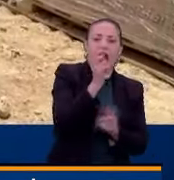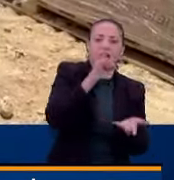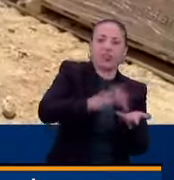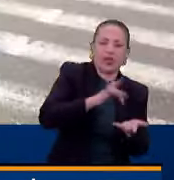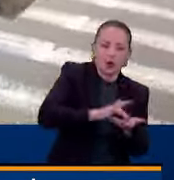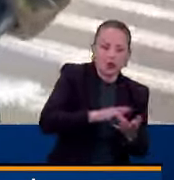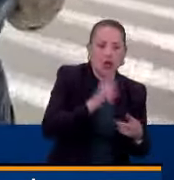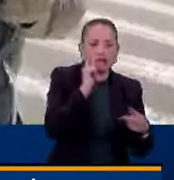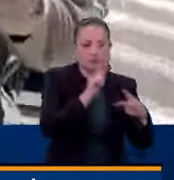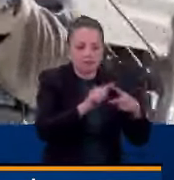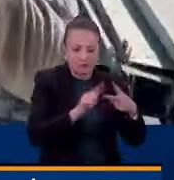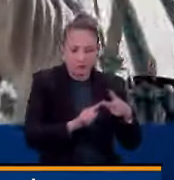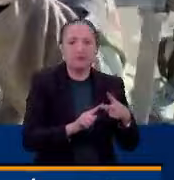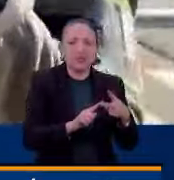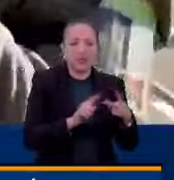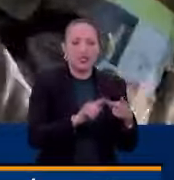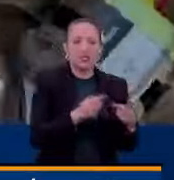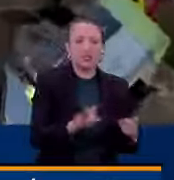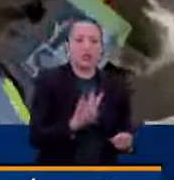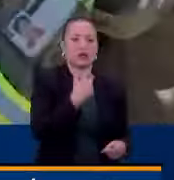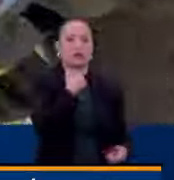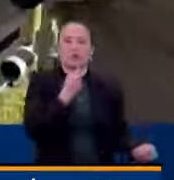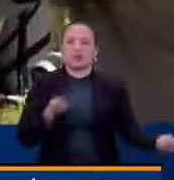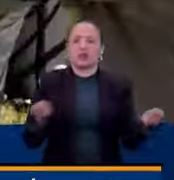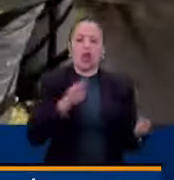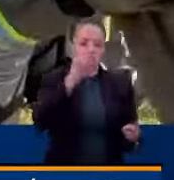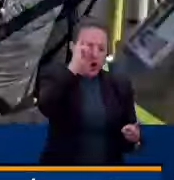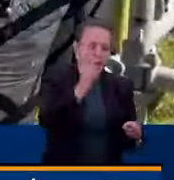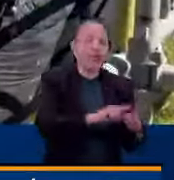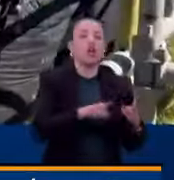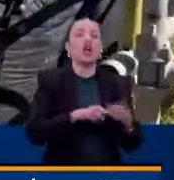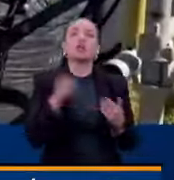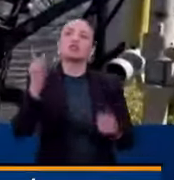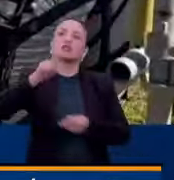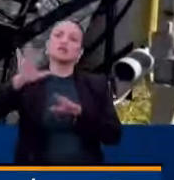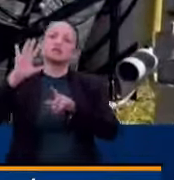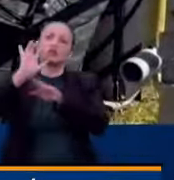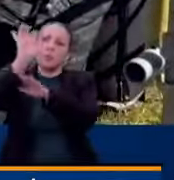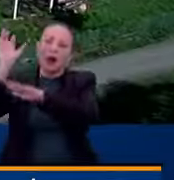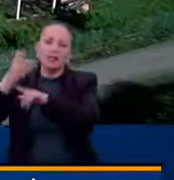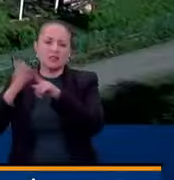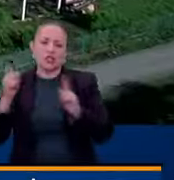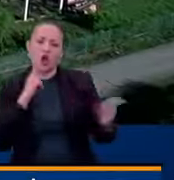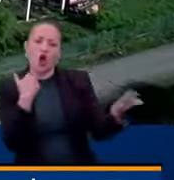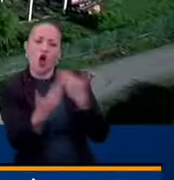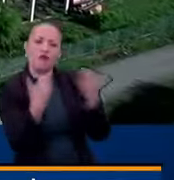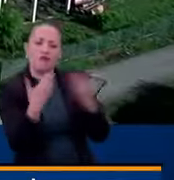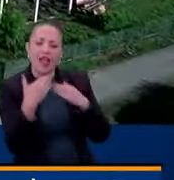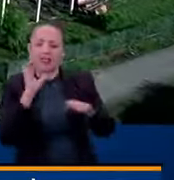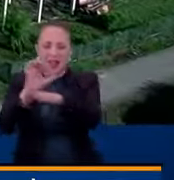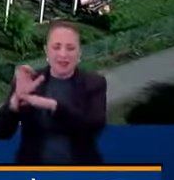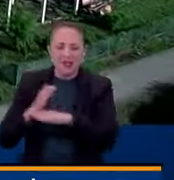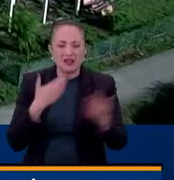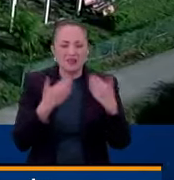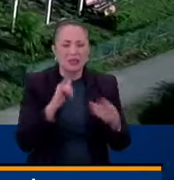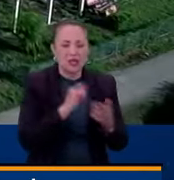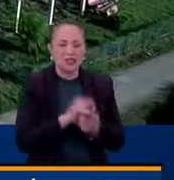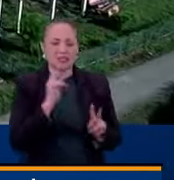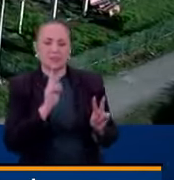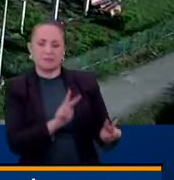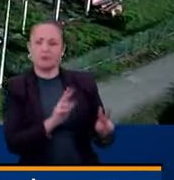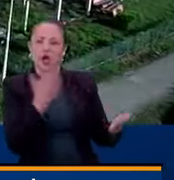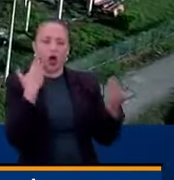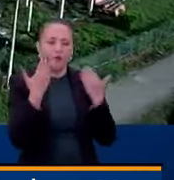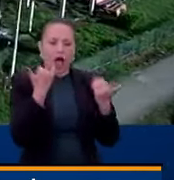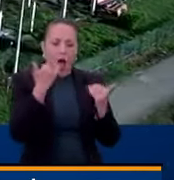dejando sin mayor margen de maniobra al gobierno, y la confianza inversionista que ha caído, según las calificadoras y también según expertos,